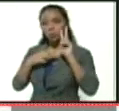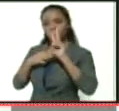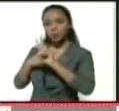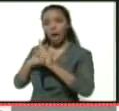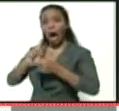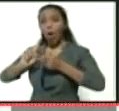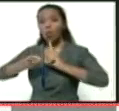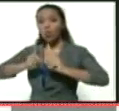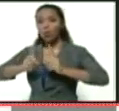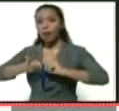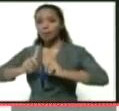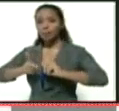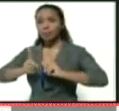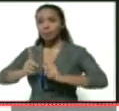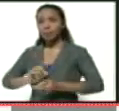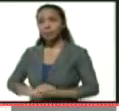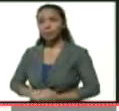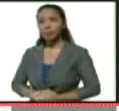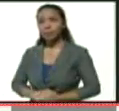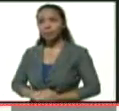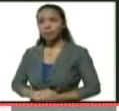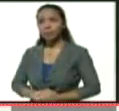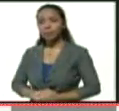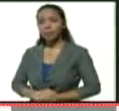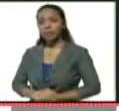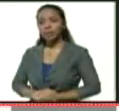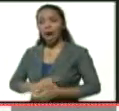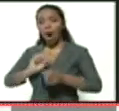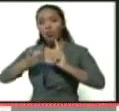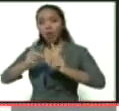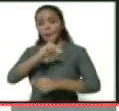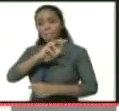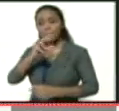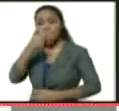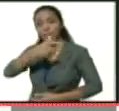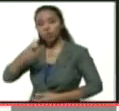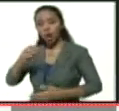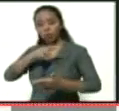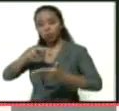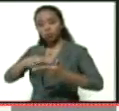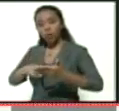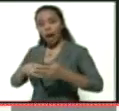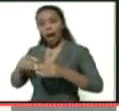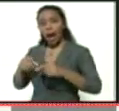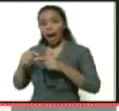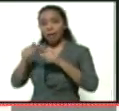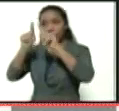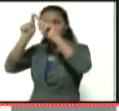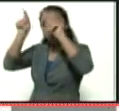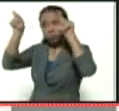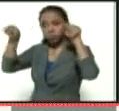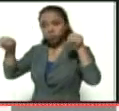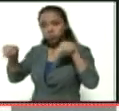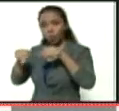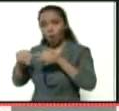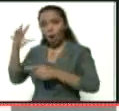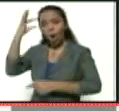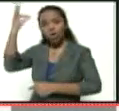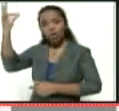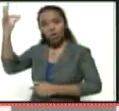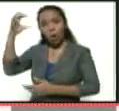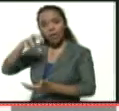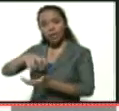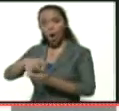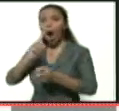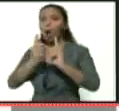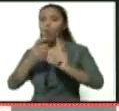alguna gente estaba leyendo en la cartelera sobre el Consejo de Estado algunas opiniones.